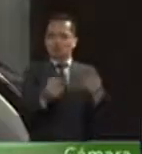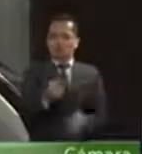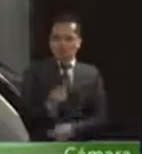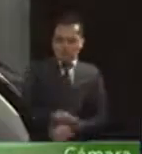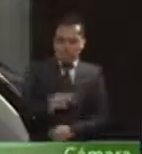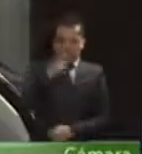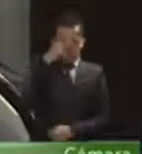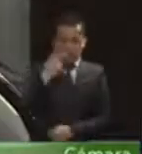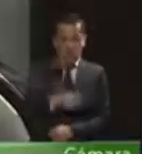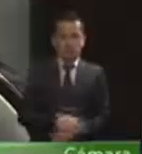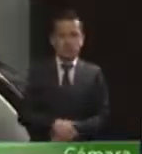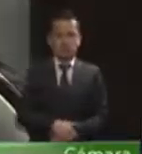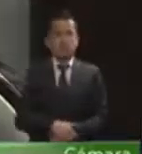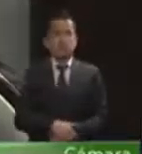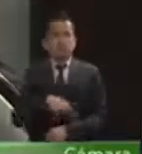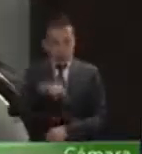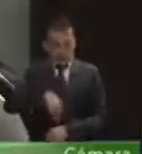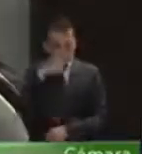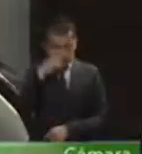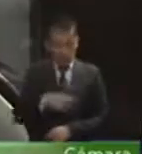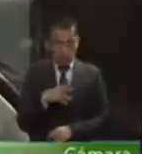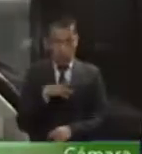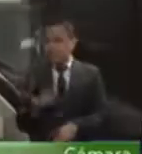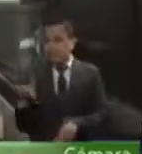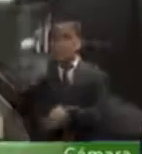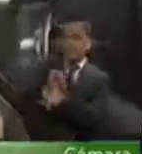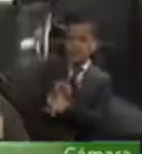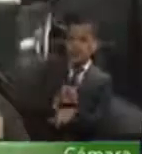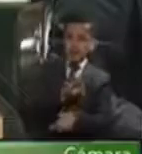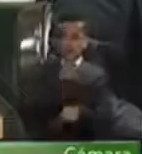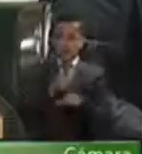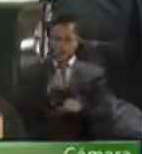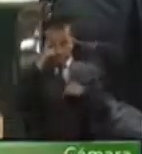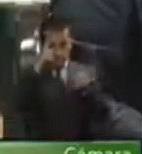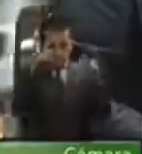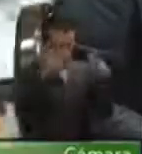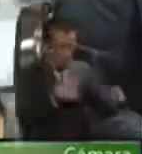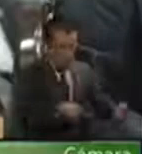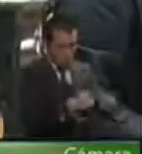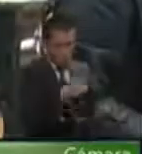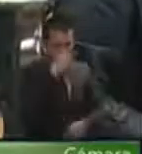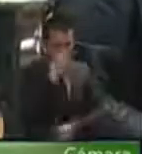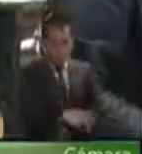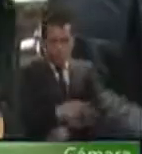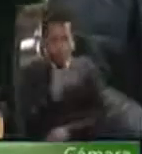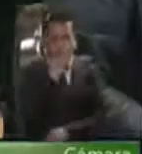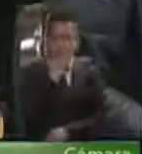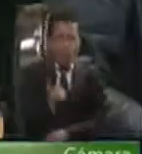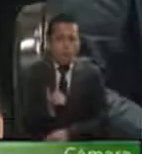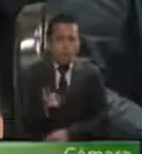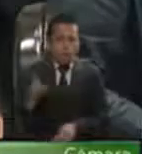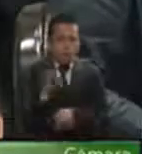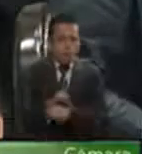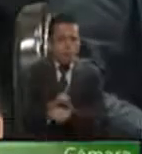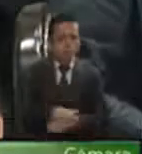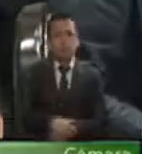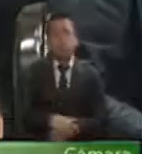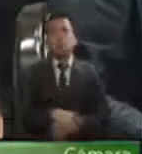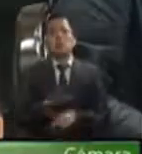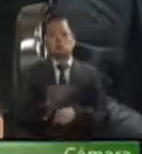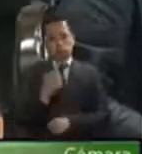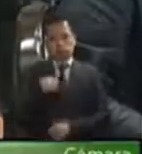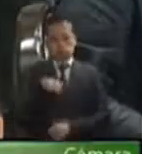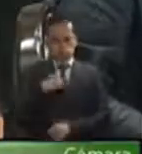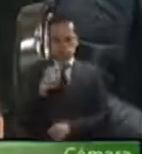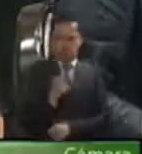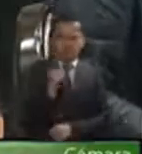en nuestro país no existe un día especial para el impulso de la música tradicional mexicana. Necesitamos que las nuevas generaciones conozcan